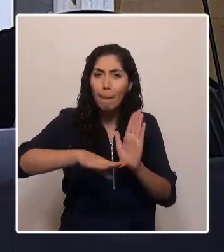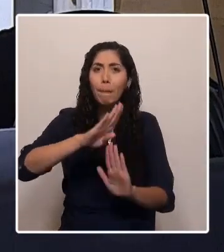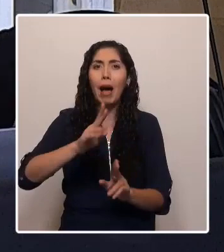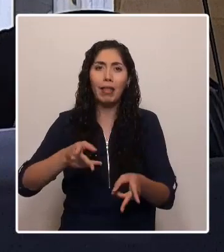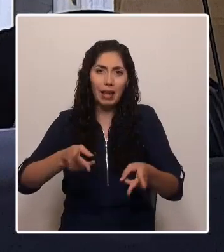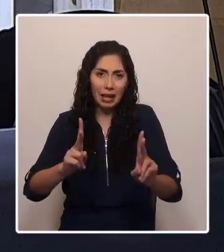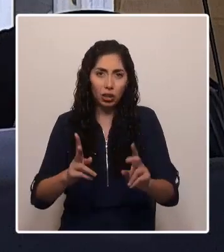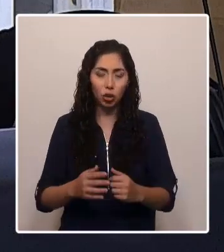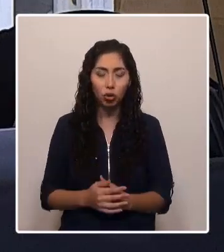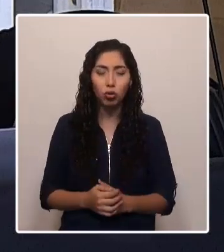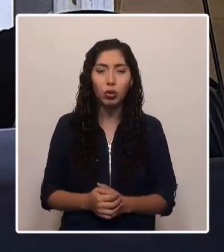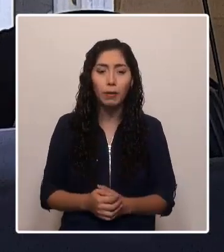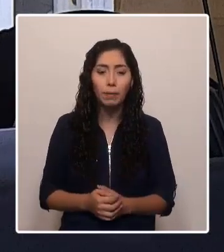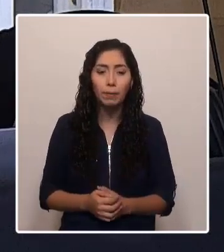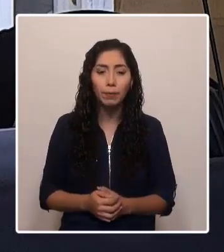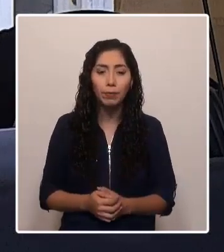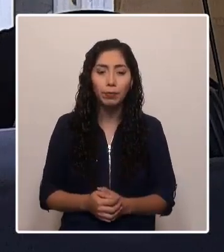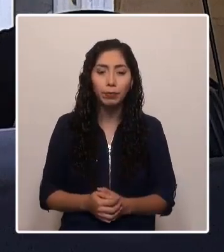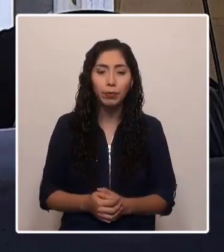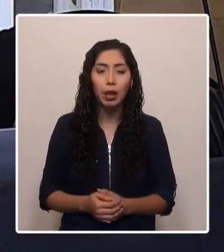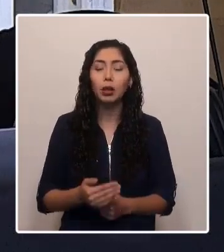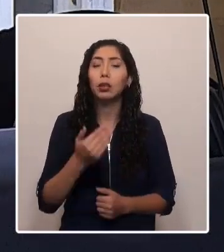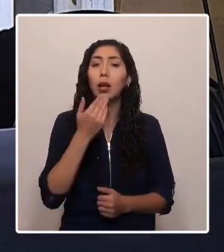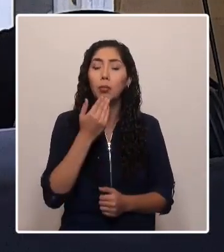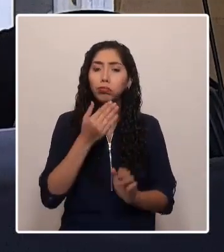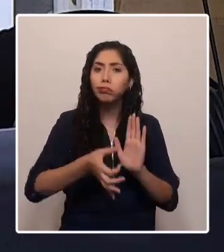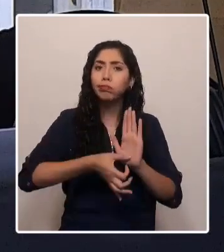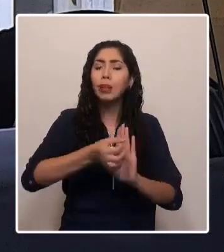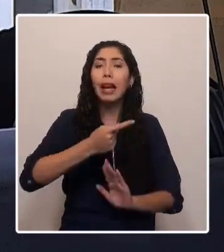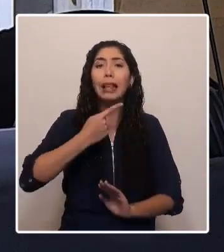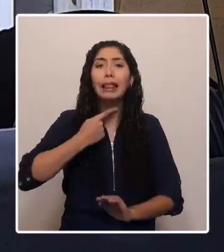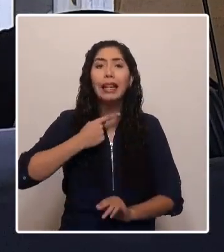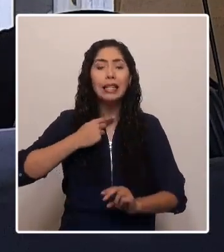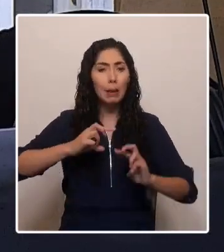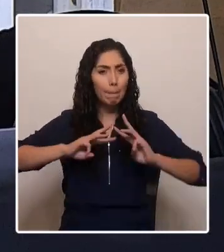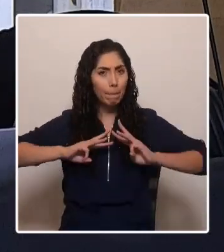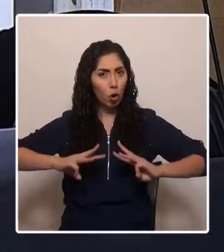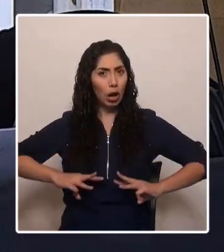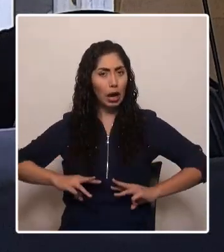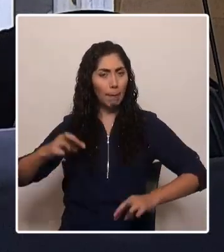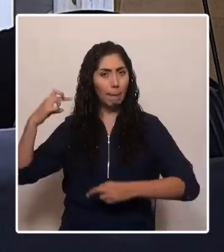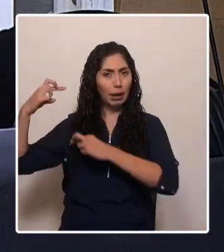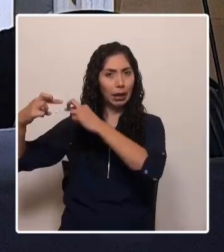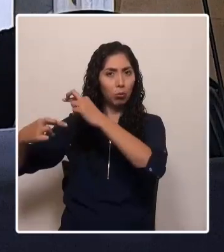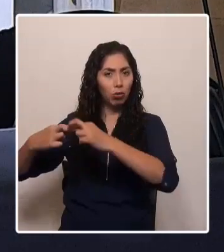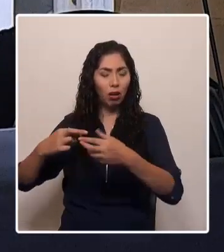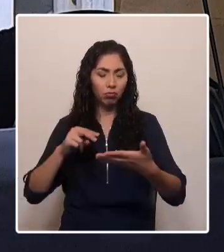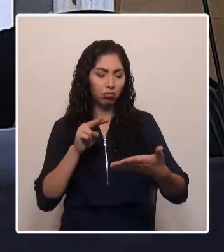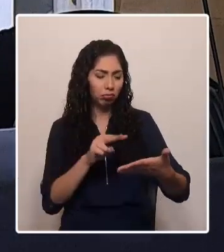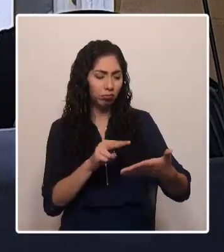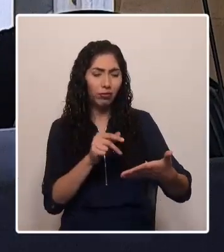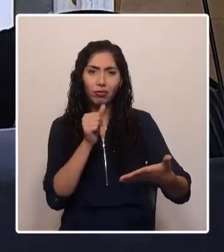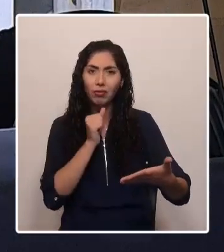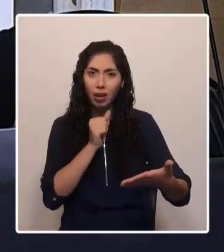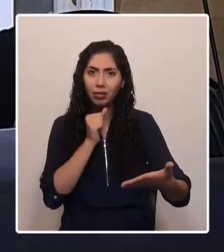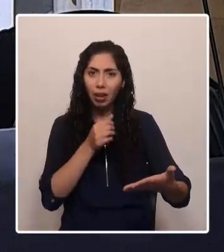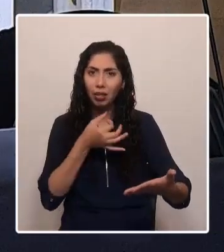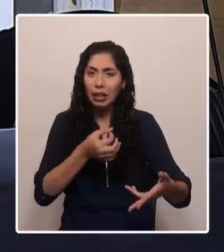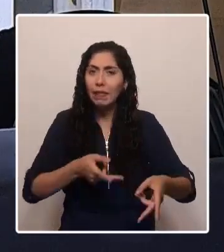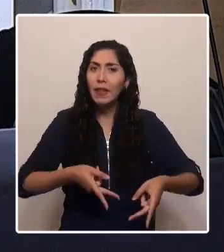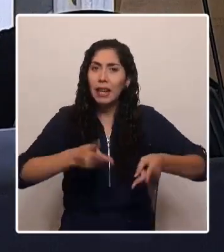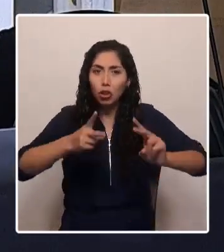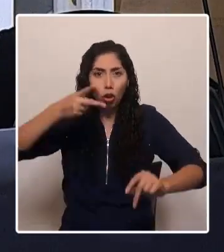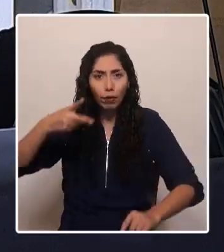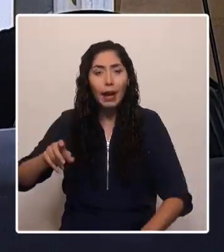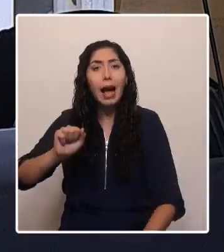habla de intereses morales y patrimoniales, sin reconocer un derecho sobre la autoría, lo que es gravísimo, puesto que los